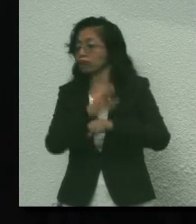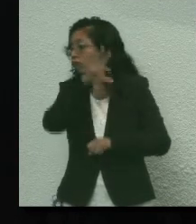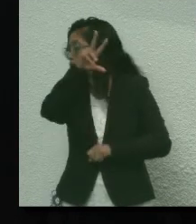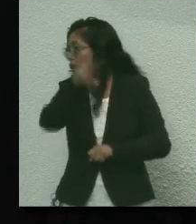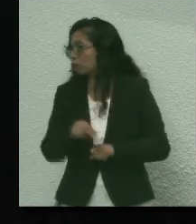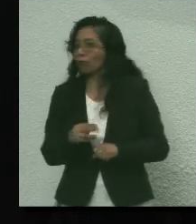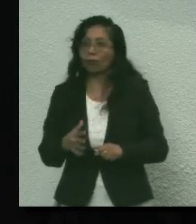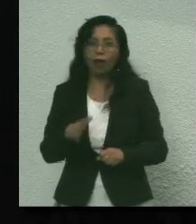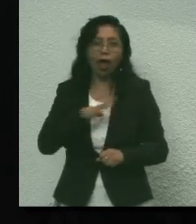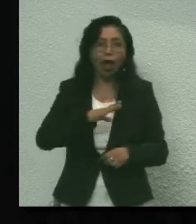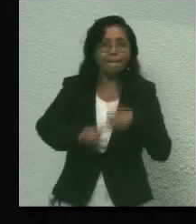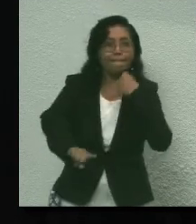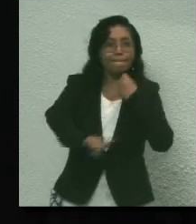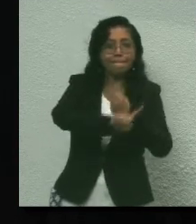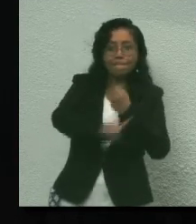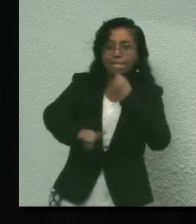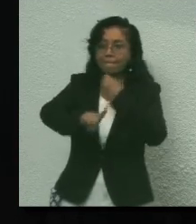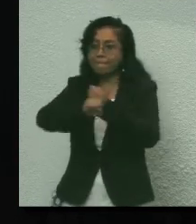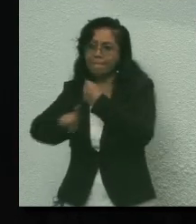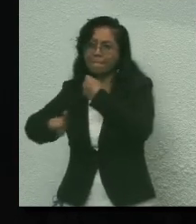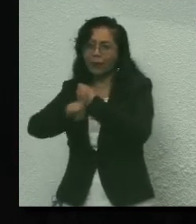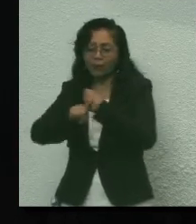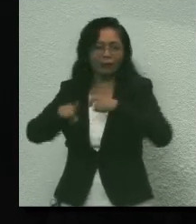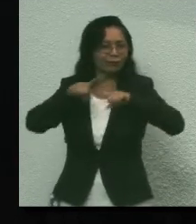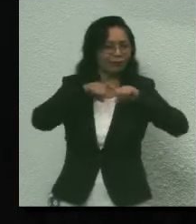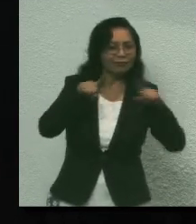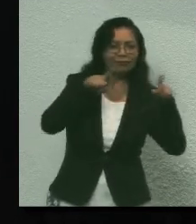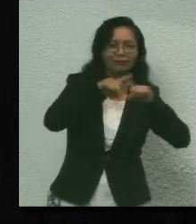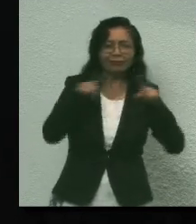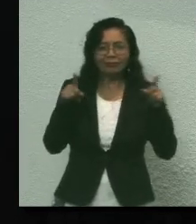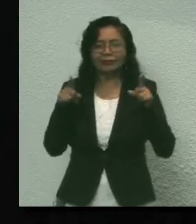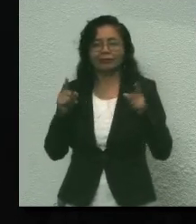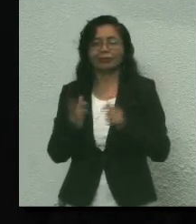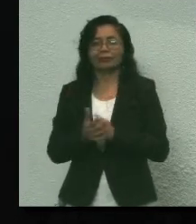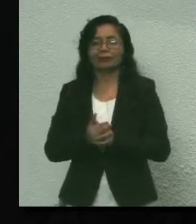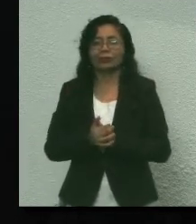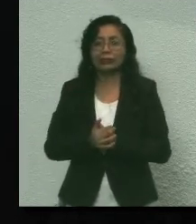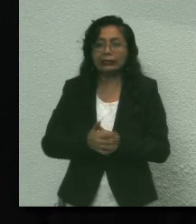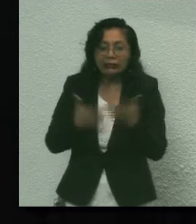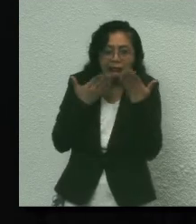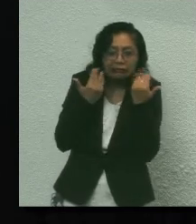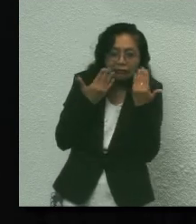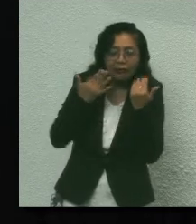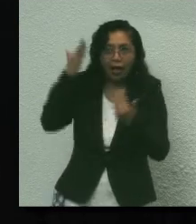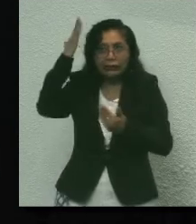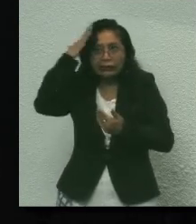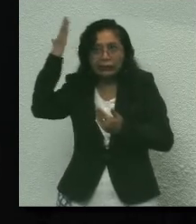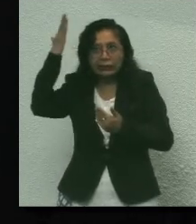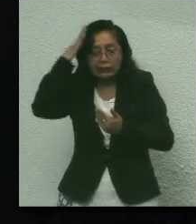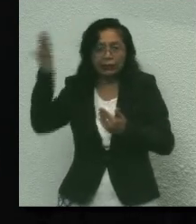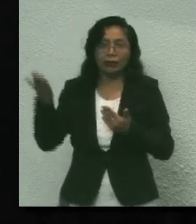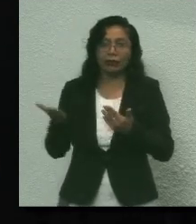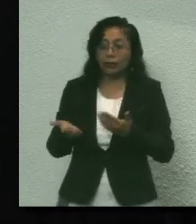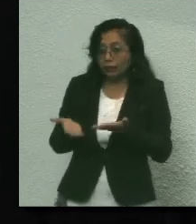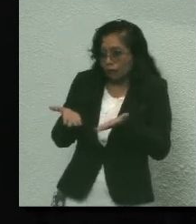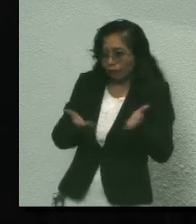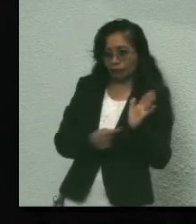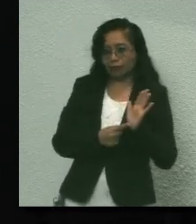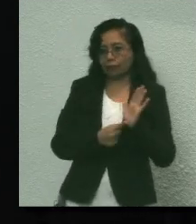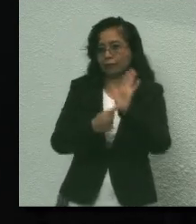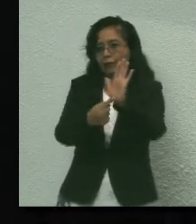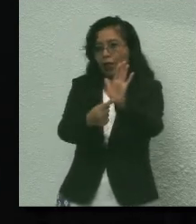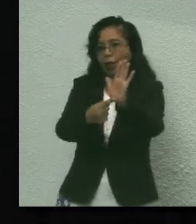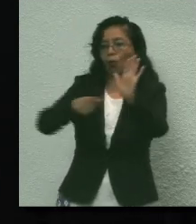causado problemas entre órdenes de gobierno, ha carecido de liderazgo y ha exhibido a un gobernador